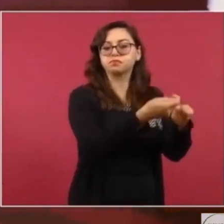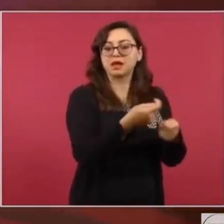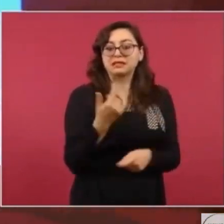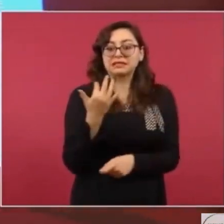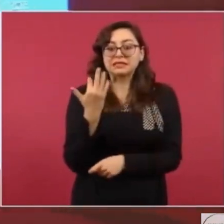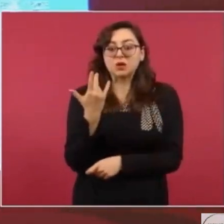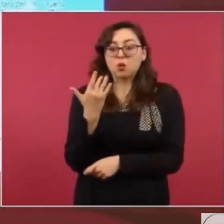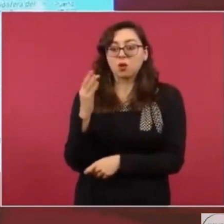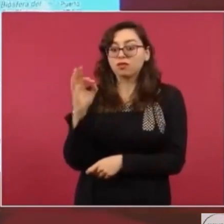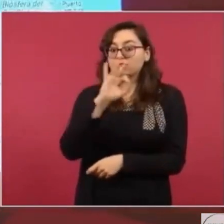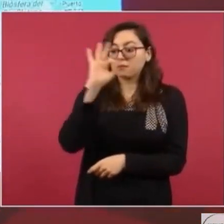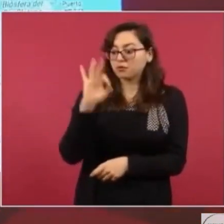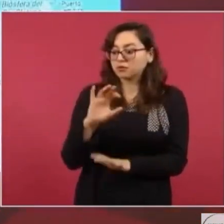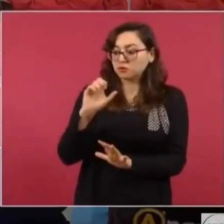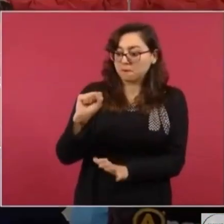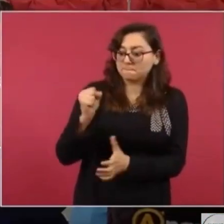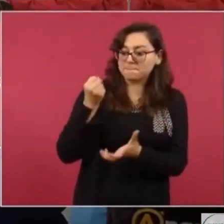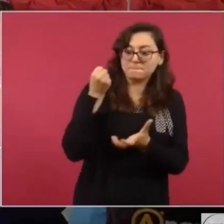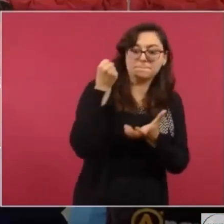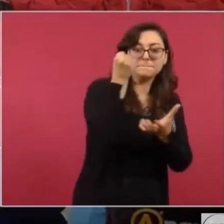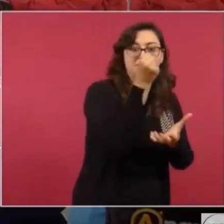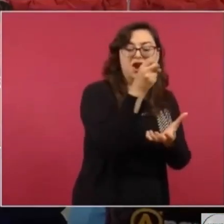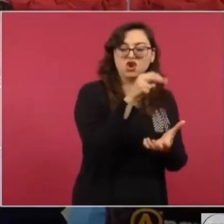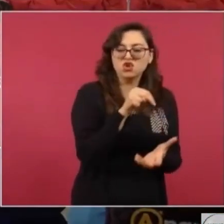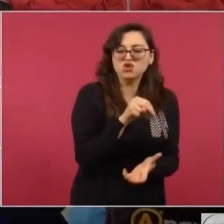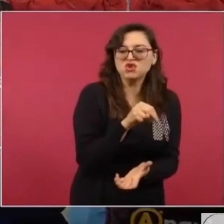presupuesto al norte,